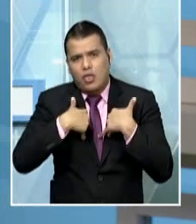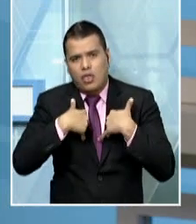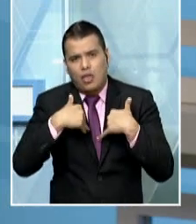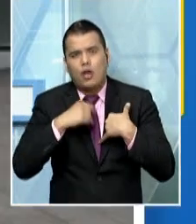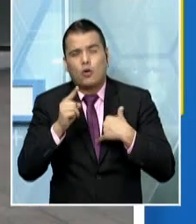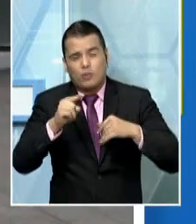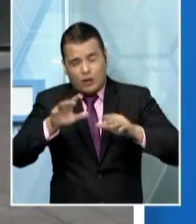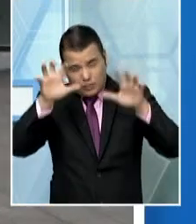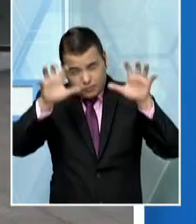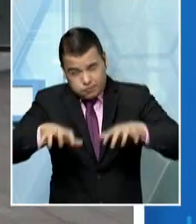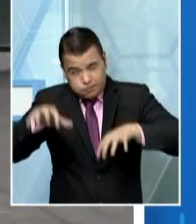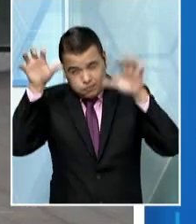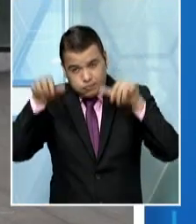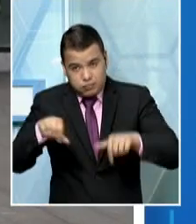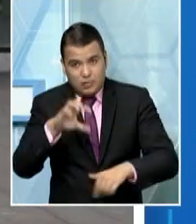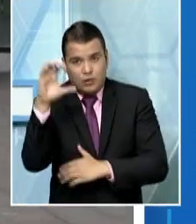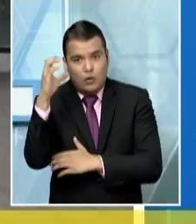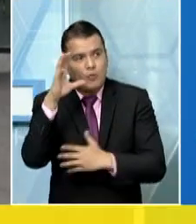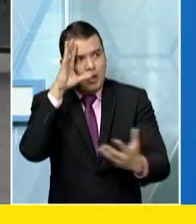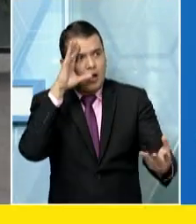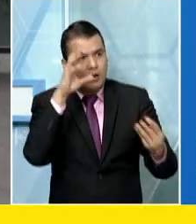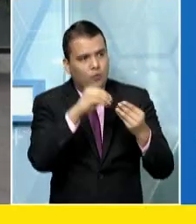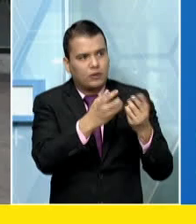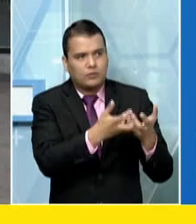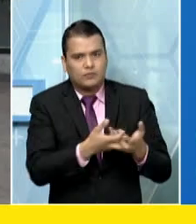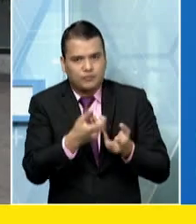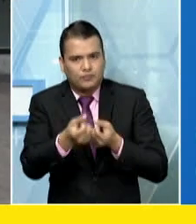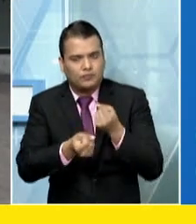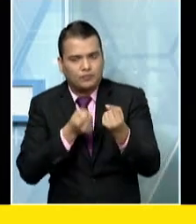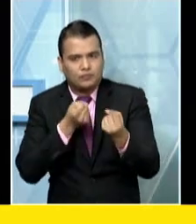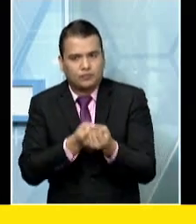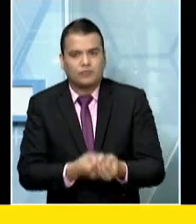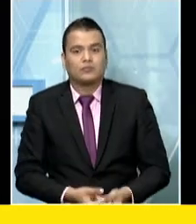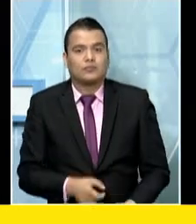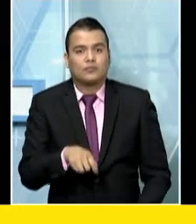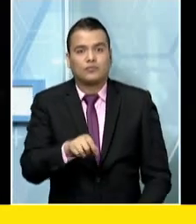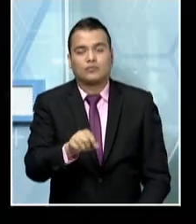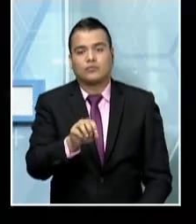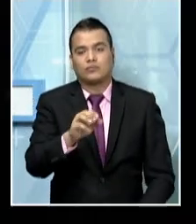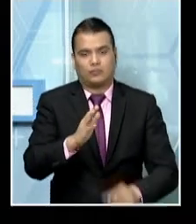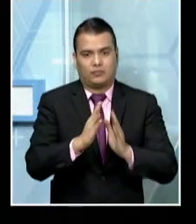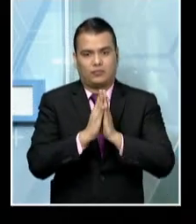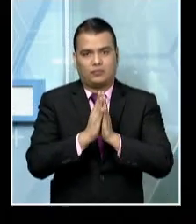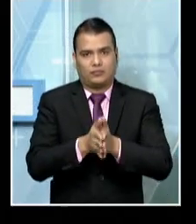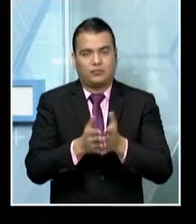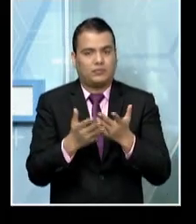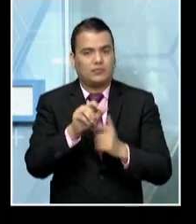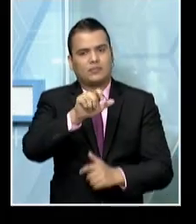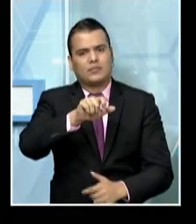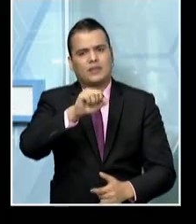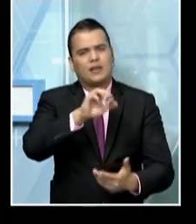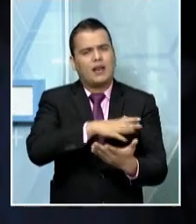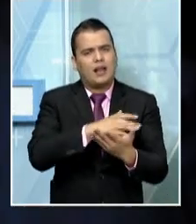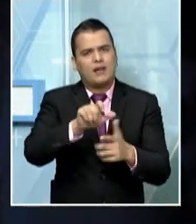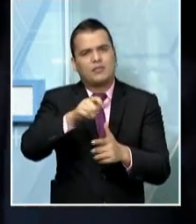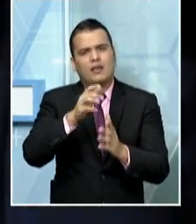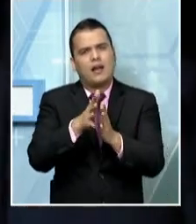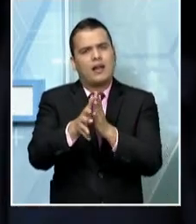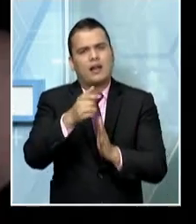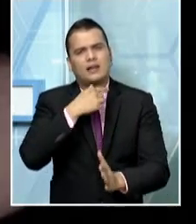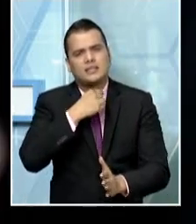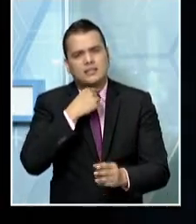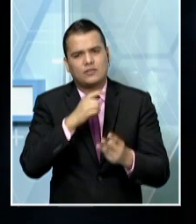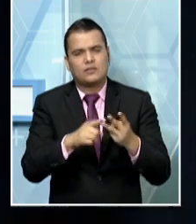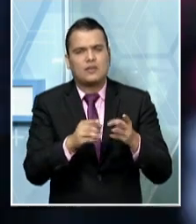Colombia. El próximo 8 de diciembre, más de 70 artistas, entre los que se destacan cantantes, comediantes,